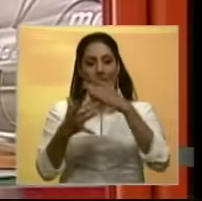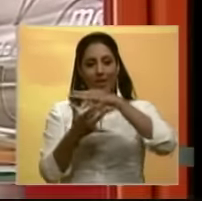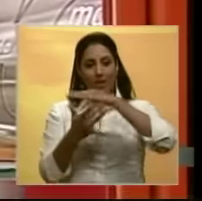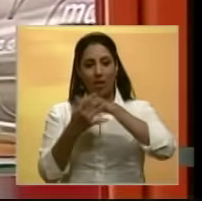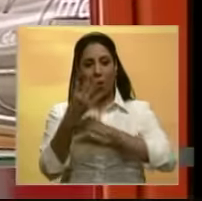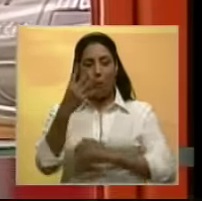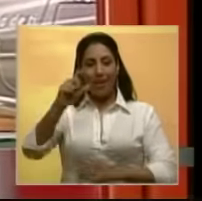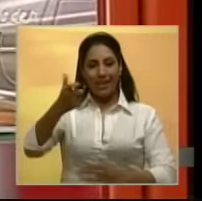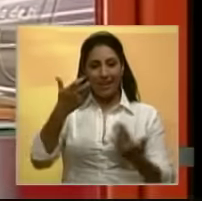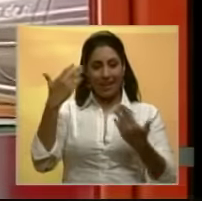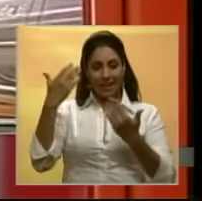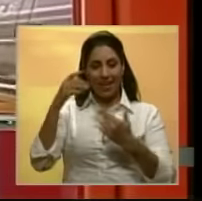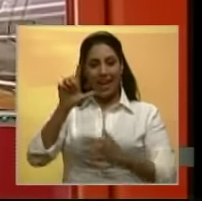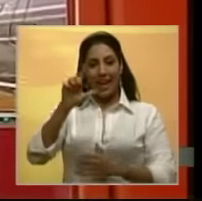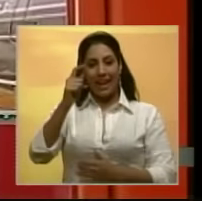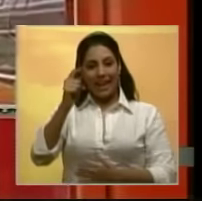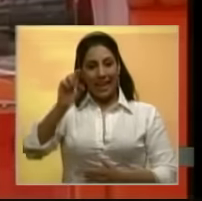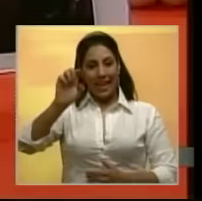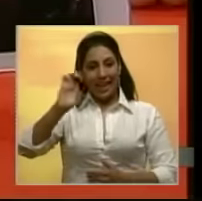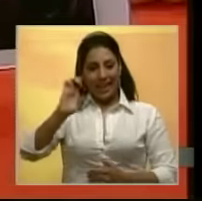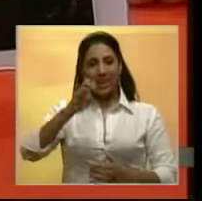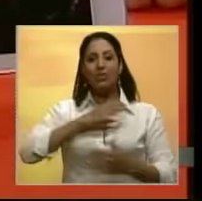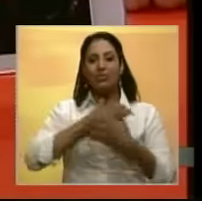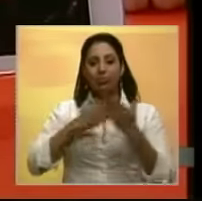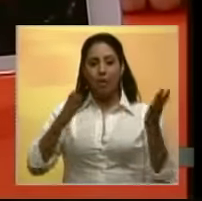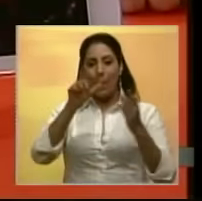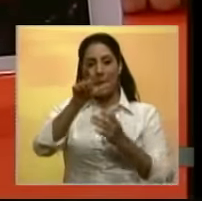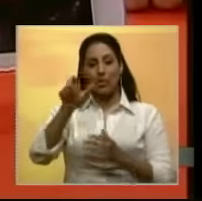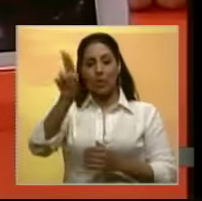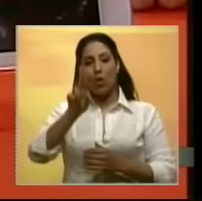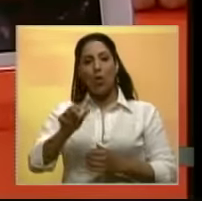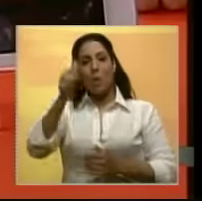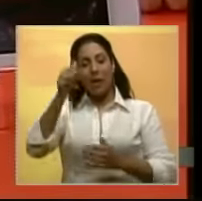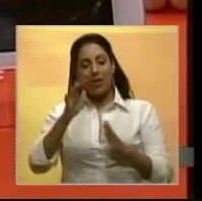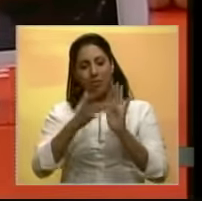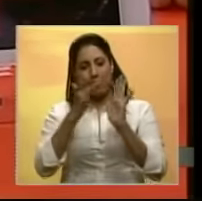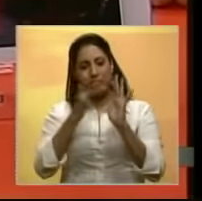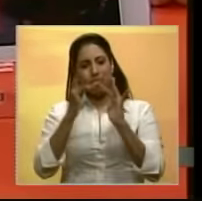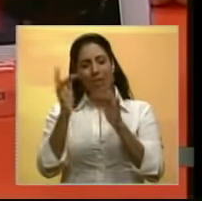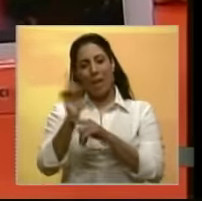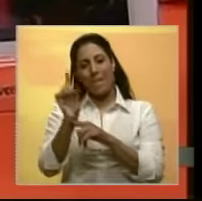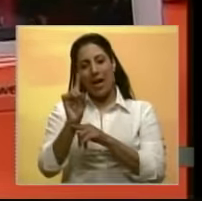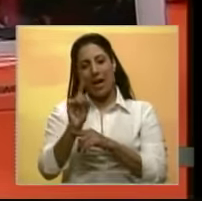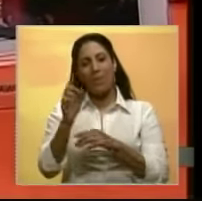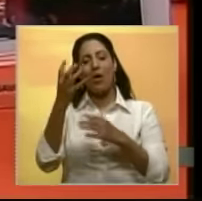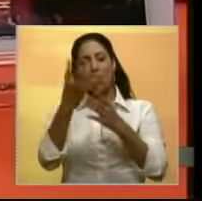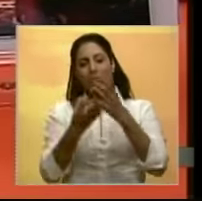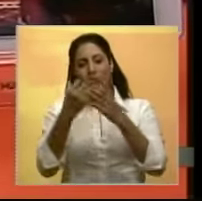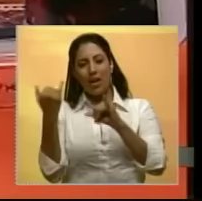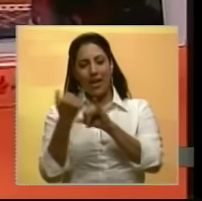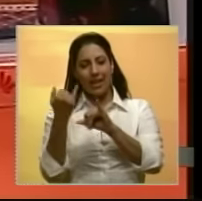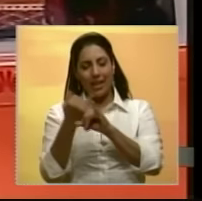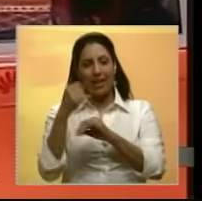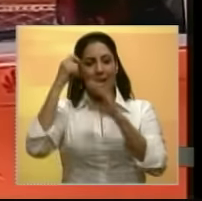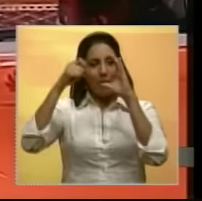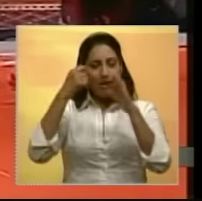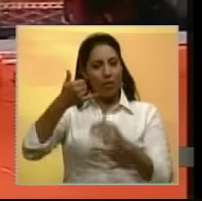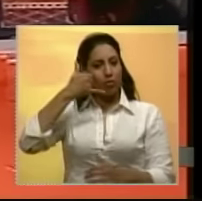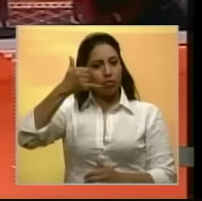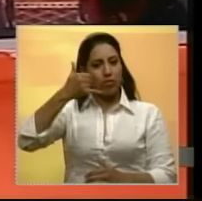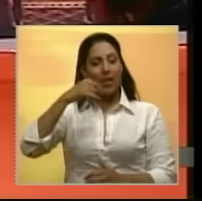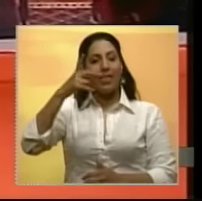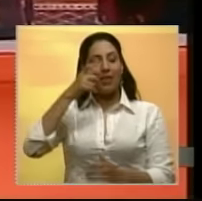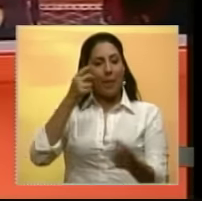tecnología 4G LTE que ofrecerá a sus usuarios mayores posibilidades de conexión para realizar descargas de videos, videollamadas